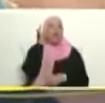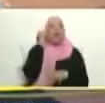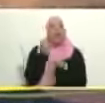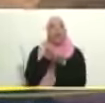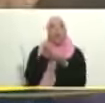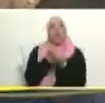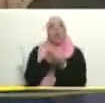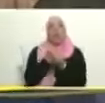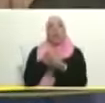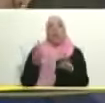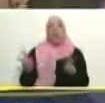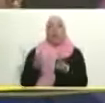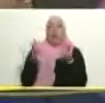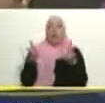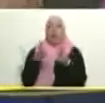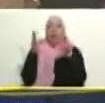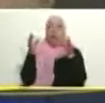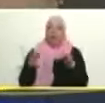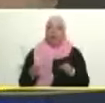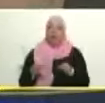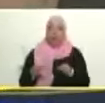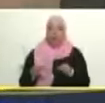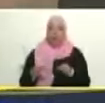frente, la victoria está asegurada.